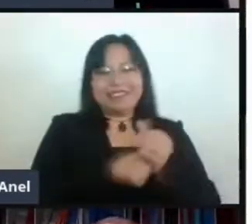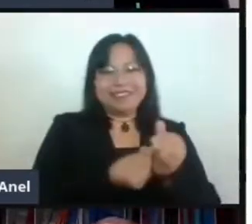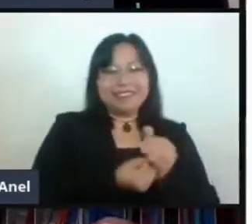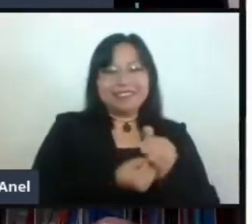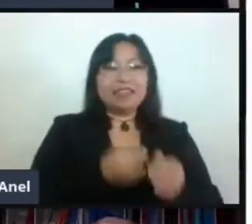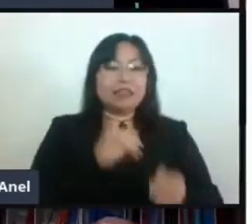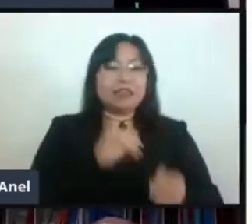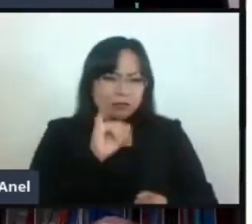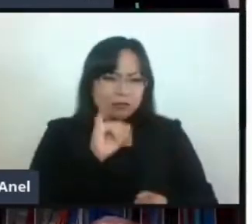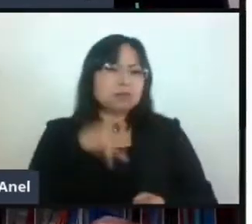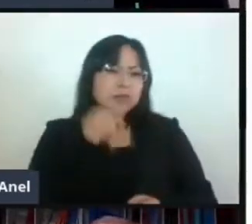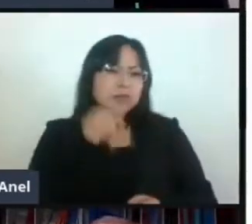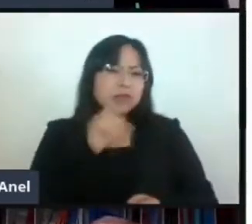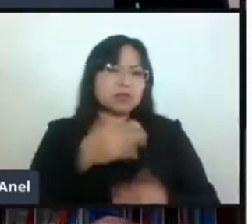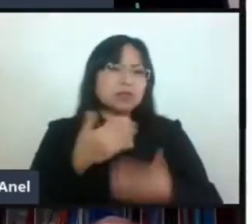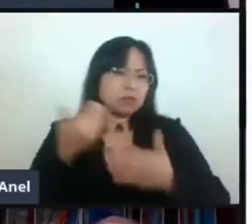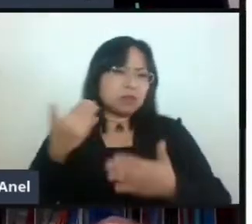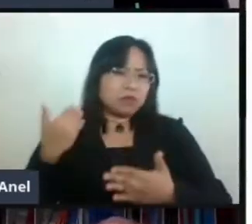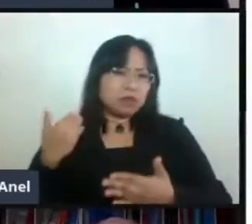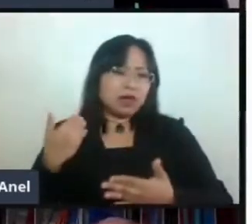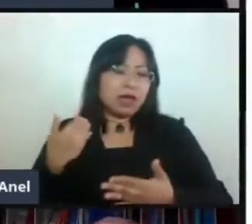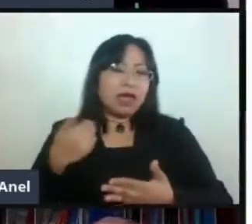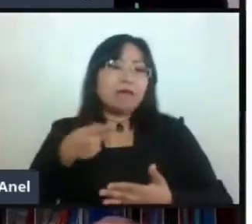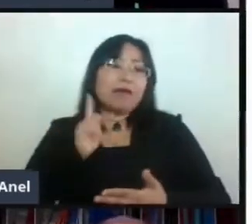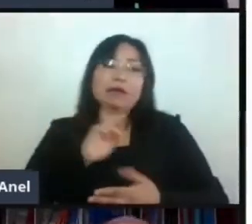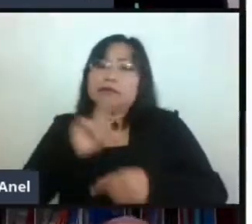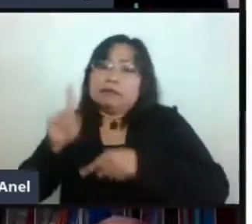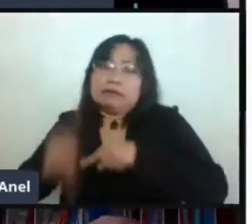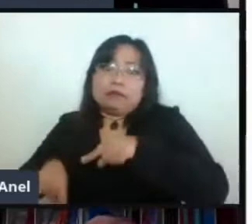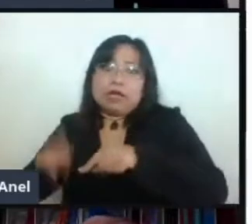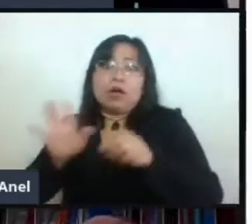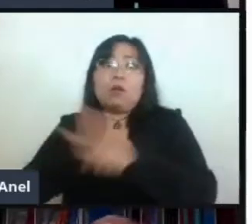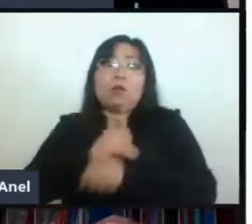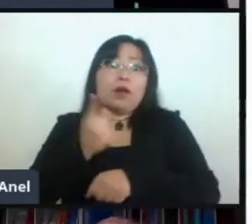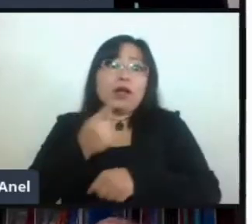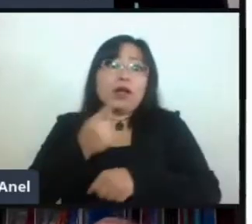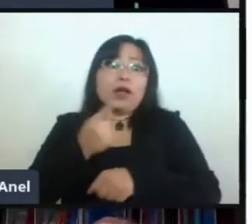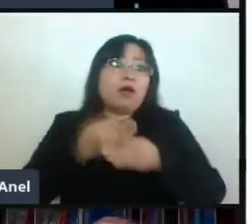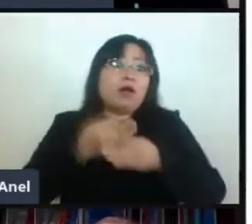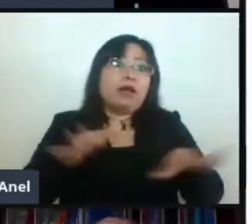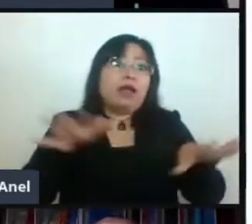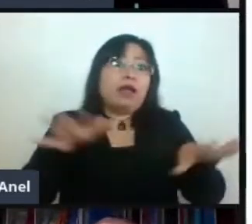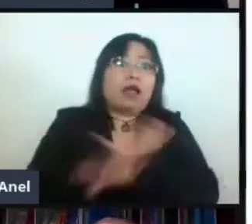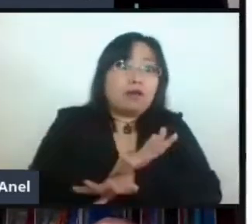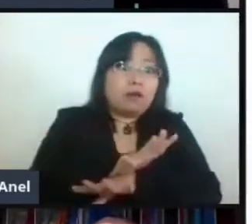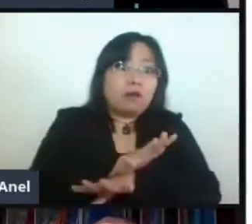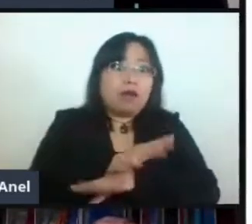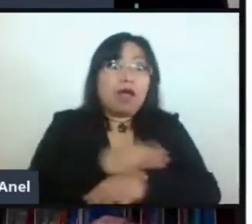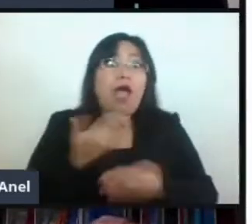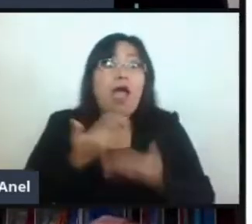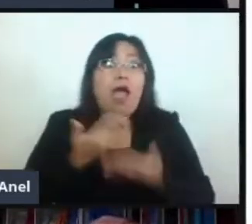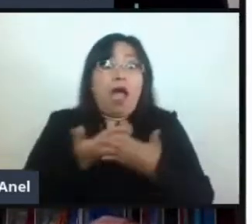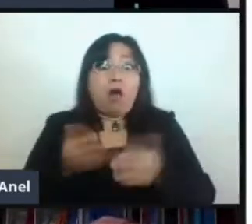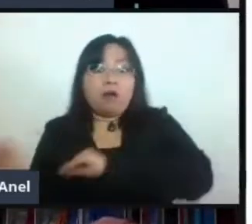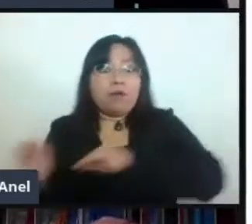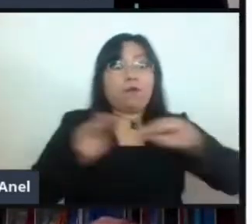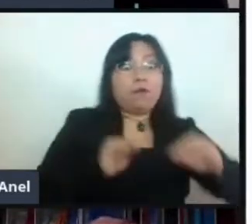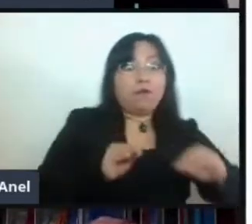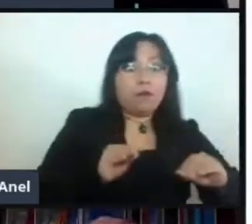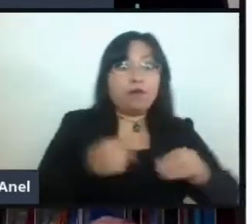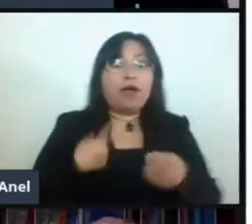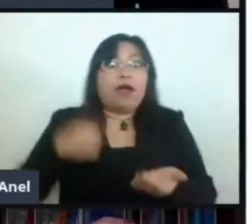por el contexto de confinamiento en el que nos encontramos. Nunca podrá una pantalla de televisión o cualquier